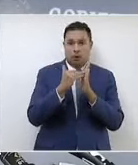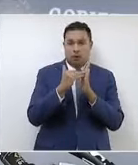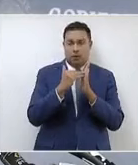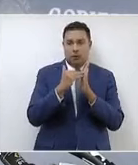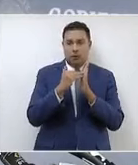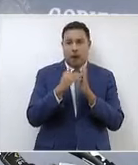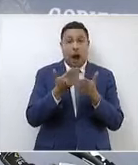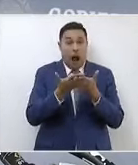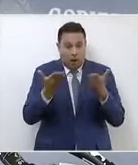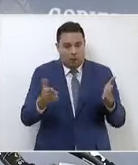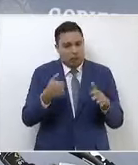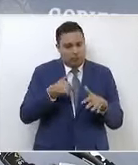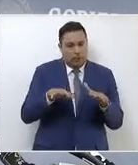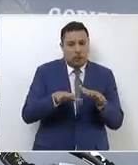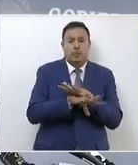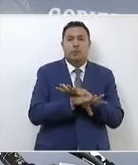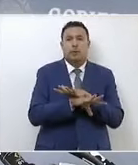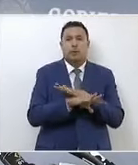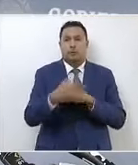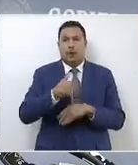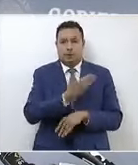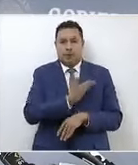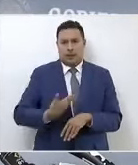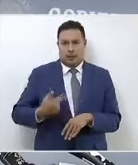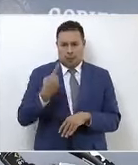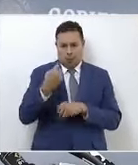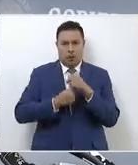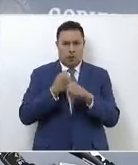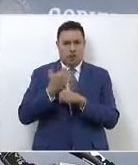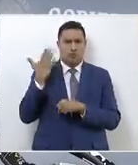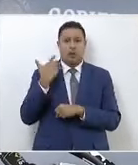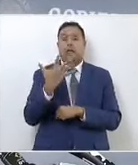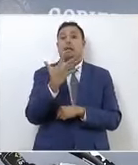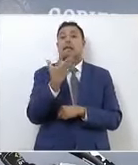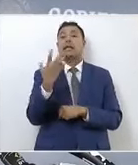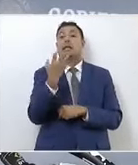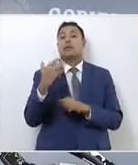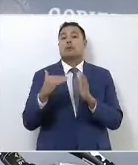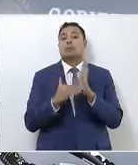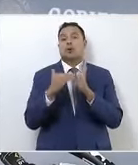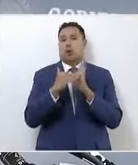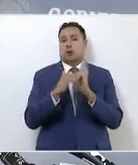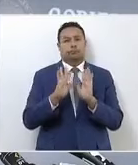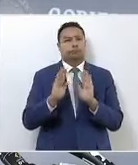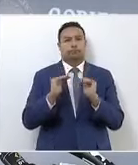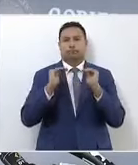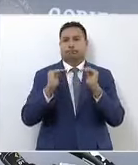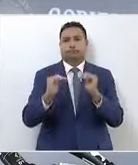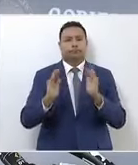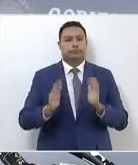que ejercimos ahora en la presidencia, el año pasado, 500 millones.